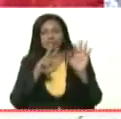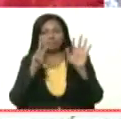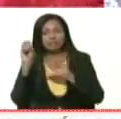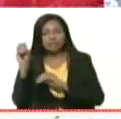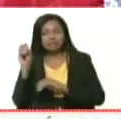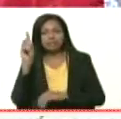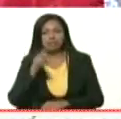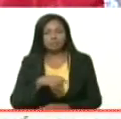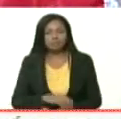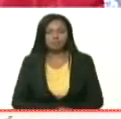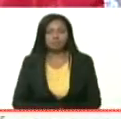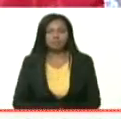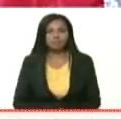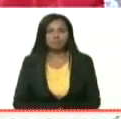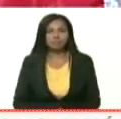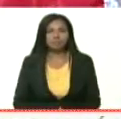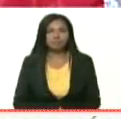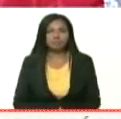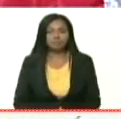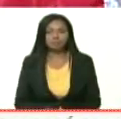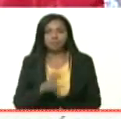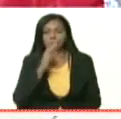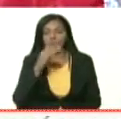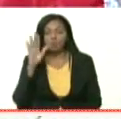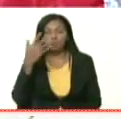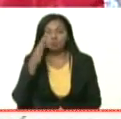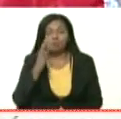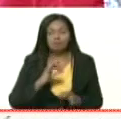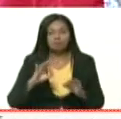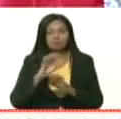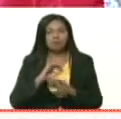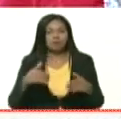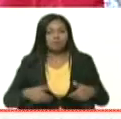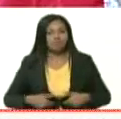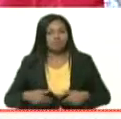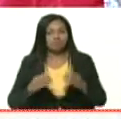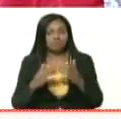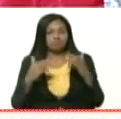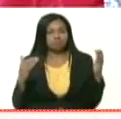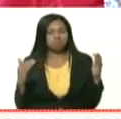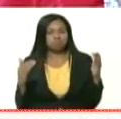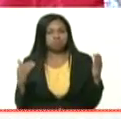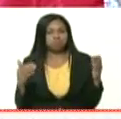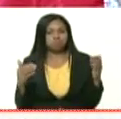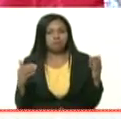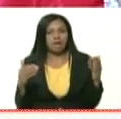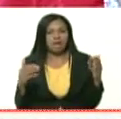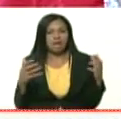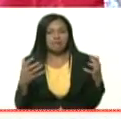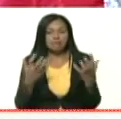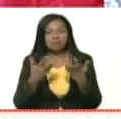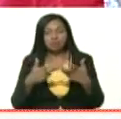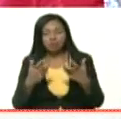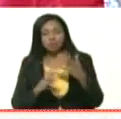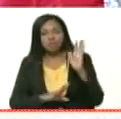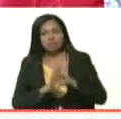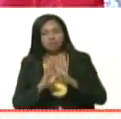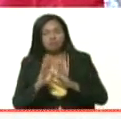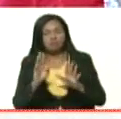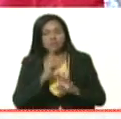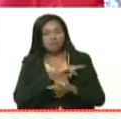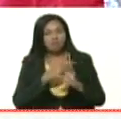70, sin lugar a duda, el esfuerzo inmenso de industrialización y de desarrollo de las